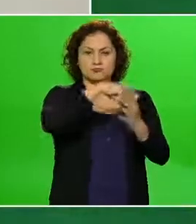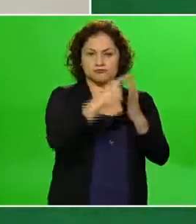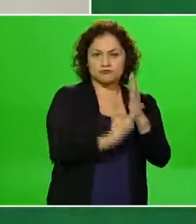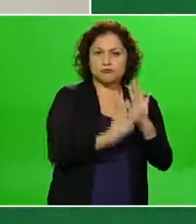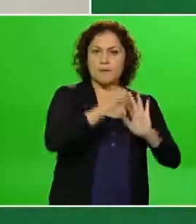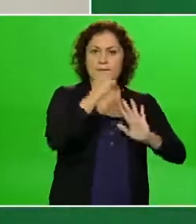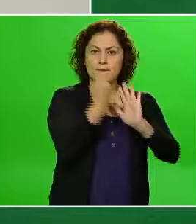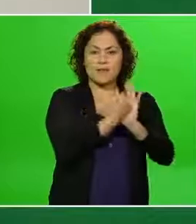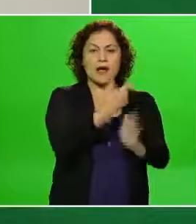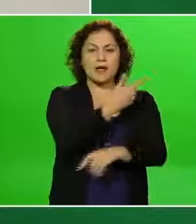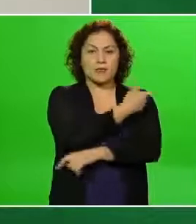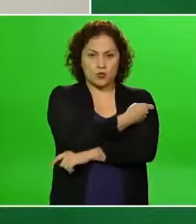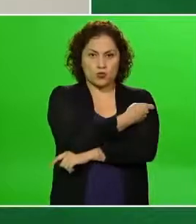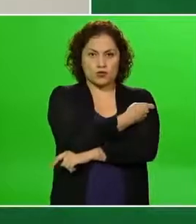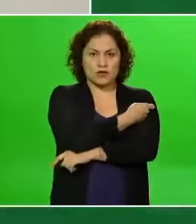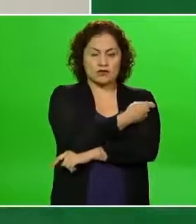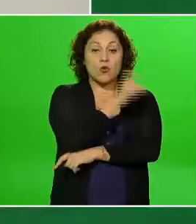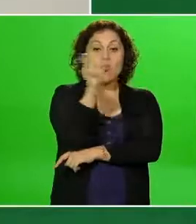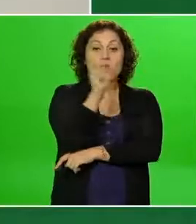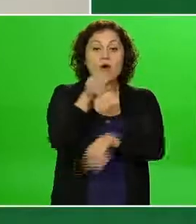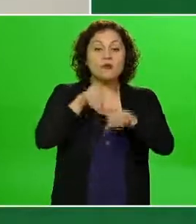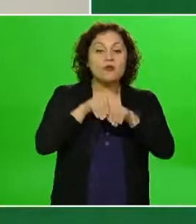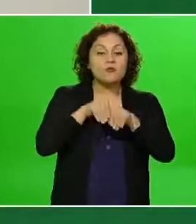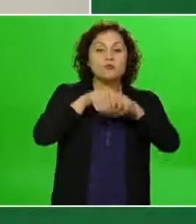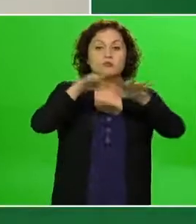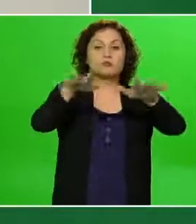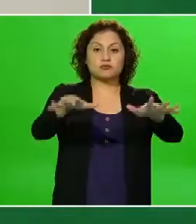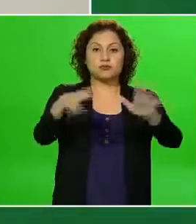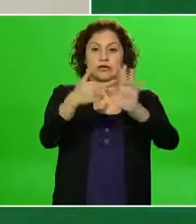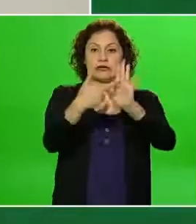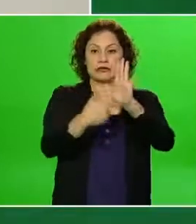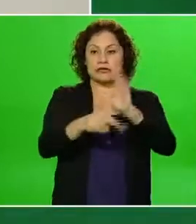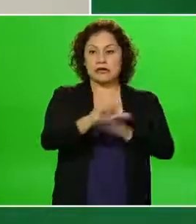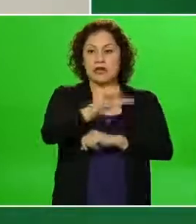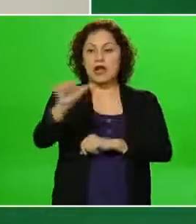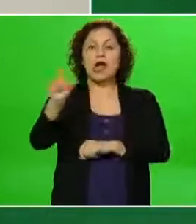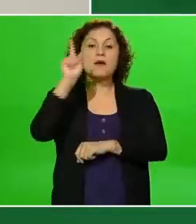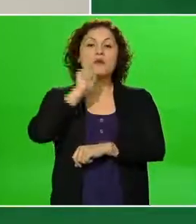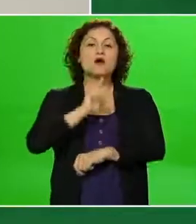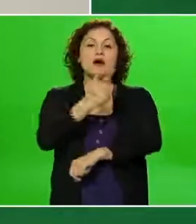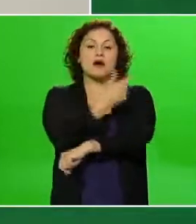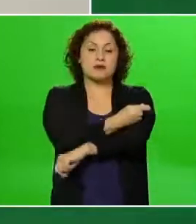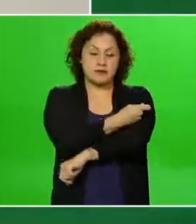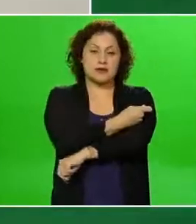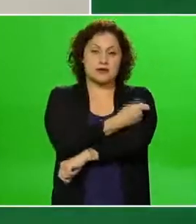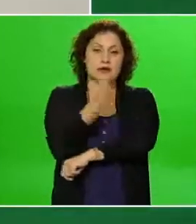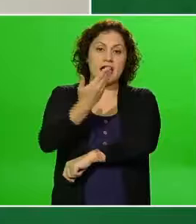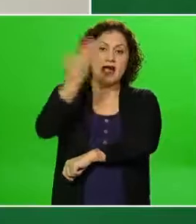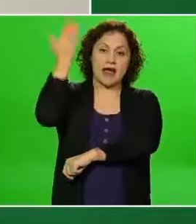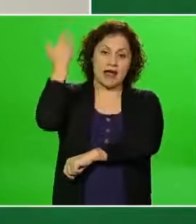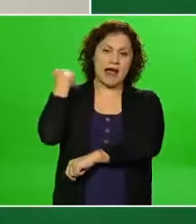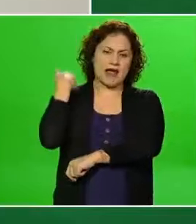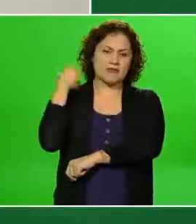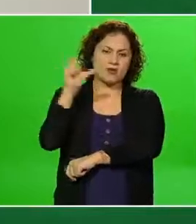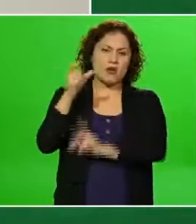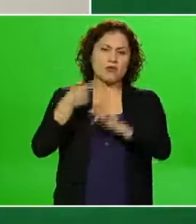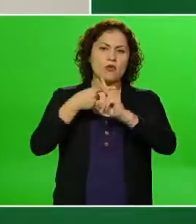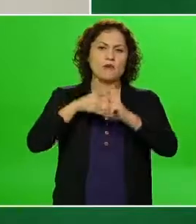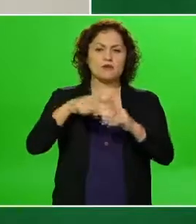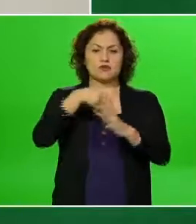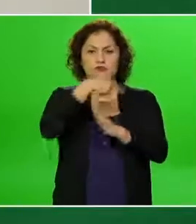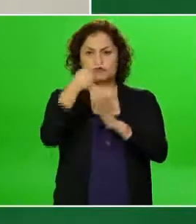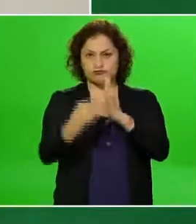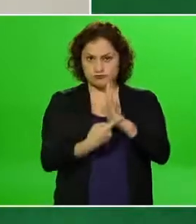México, desde que estos lineamientos se publicaron, y esto fue antes de que llegaran las vacunas al país, cada uno de estos 5 tipos, ningún